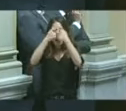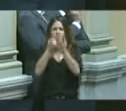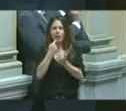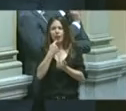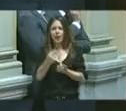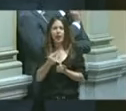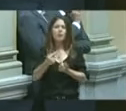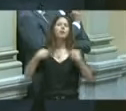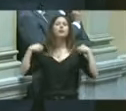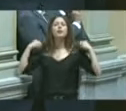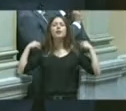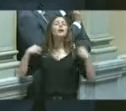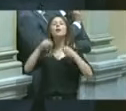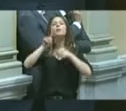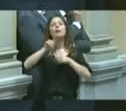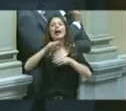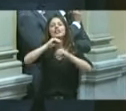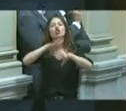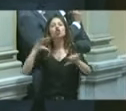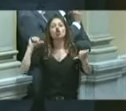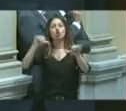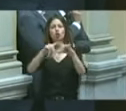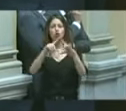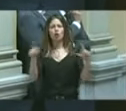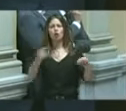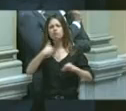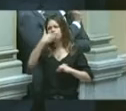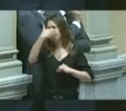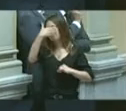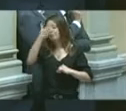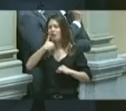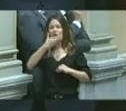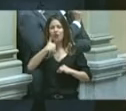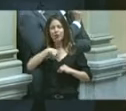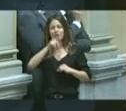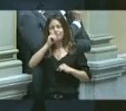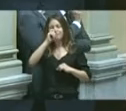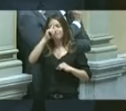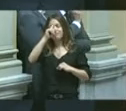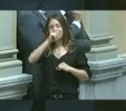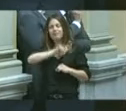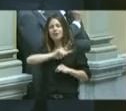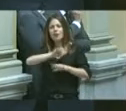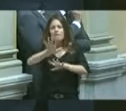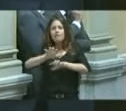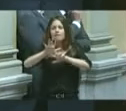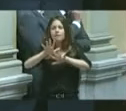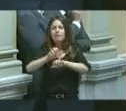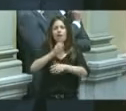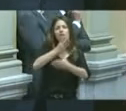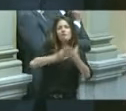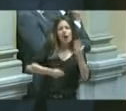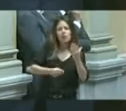La primera sobre la historia de Asturias. La conozco y me reconozco en ella. Me apasiona aprender de sus aciertos y de sus